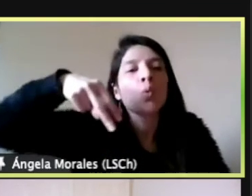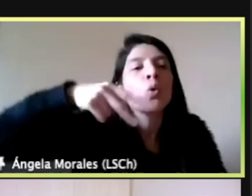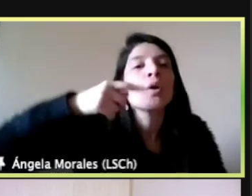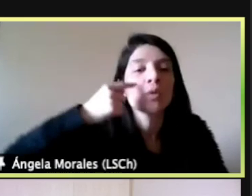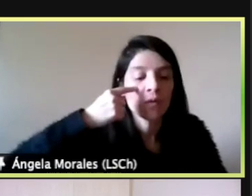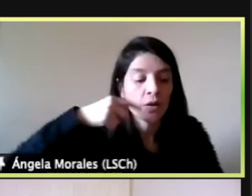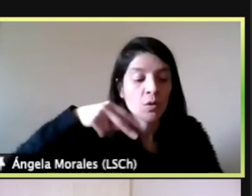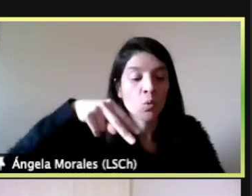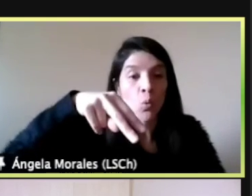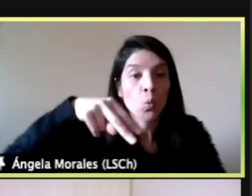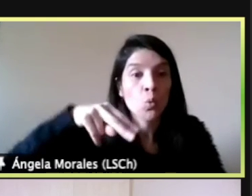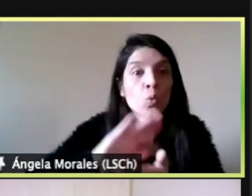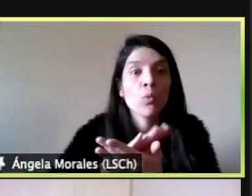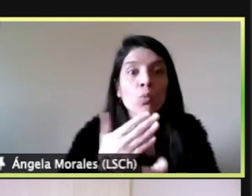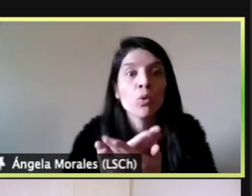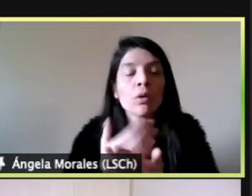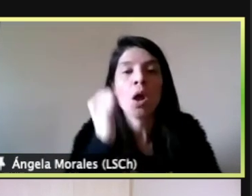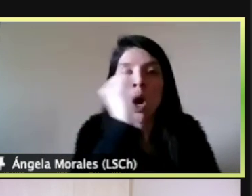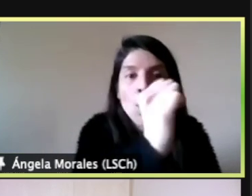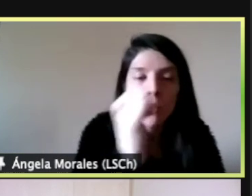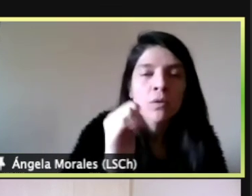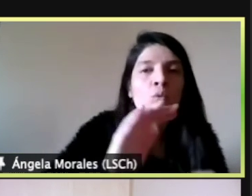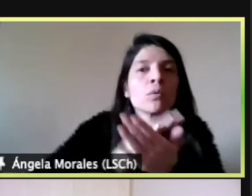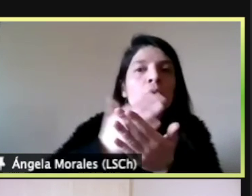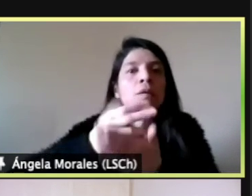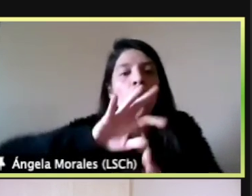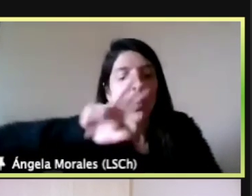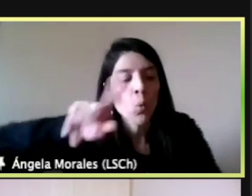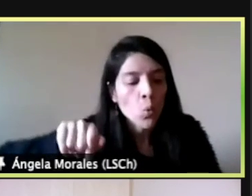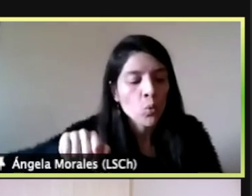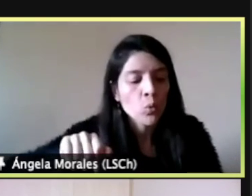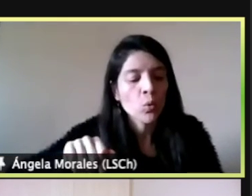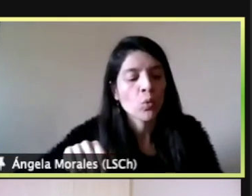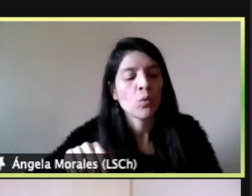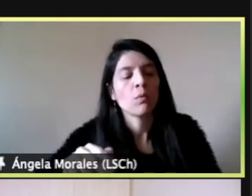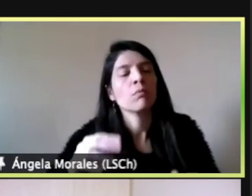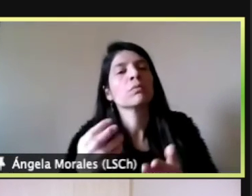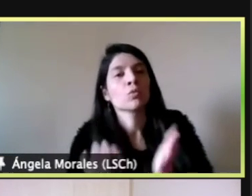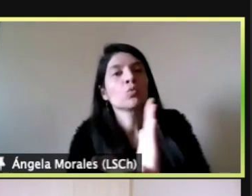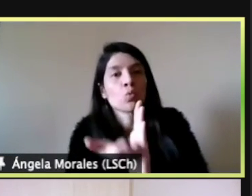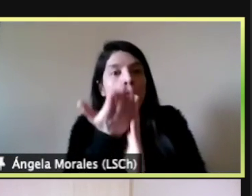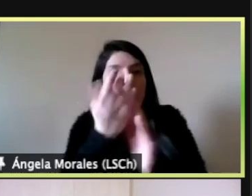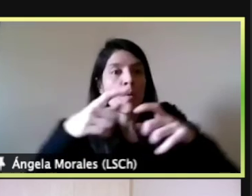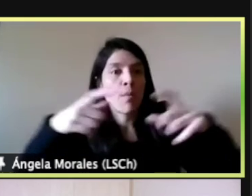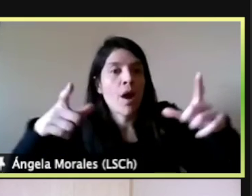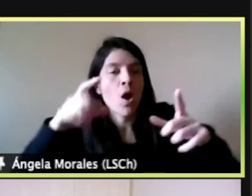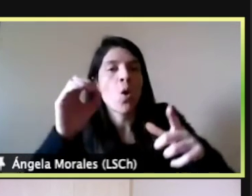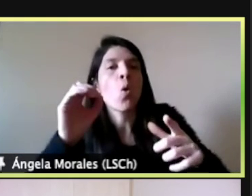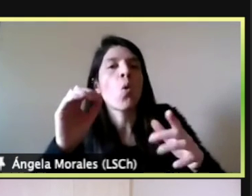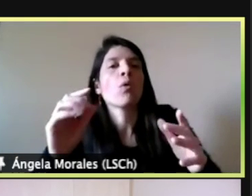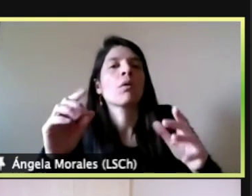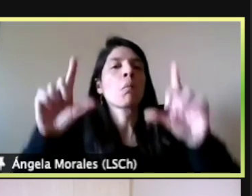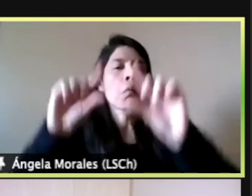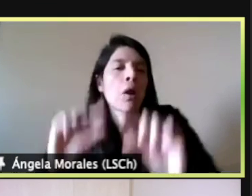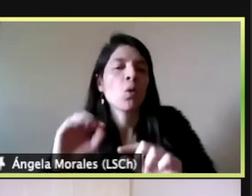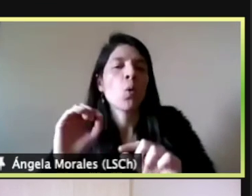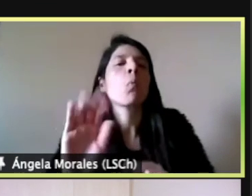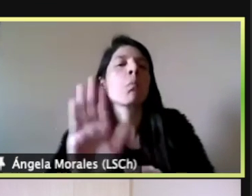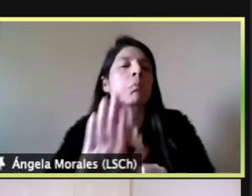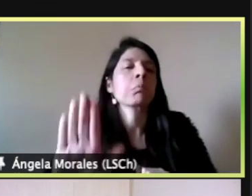hurtos, y si subieron o bajaron o se mantuvieron. Y yo podría seguir añadiendo esto. Yo podría decir que voy a tener